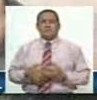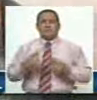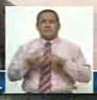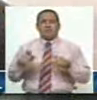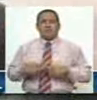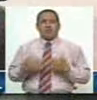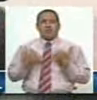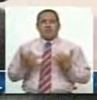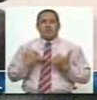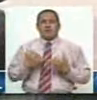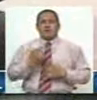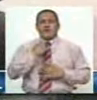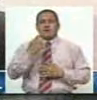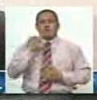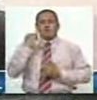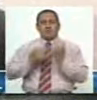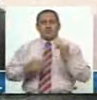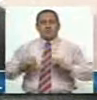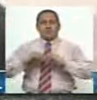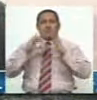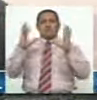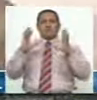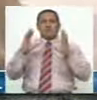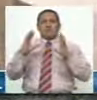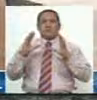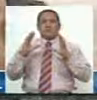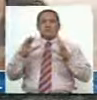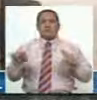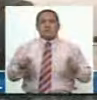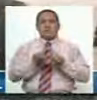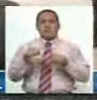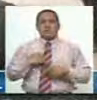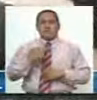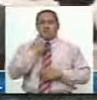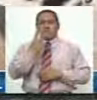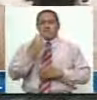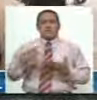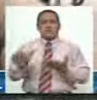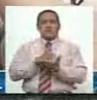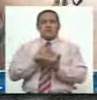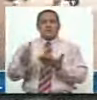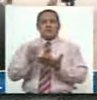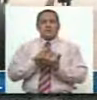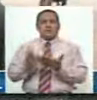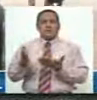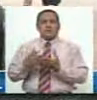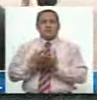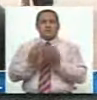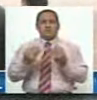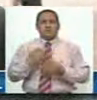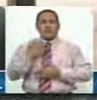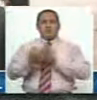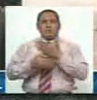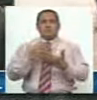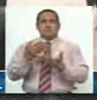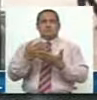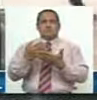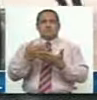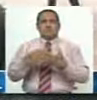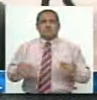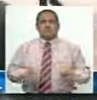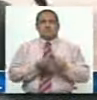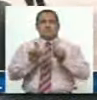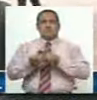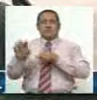hoy es el último día. Estamos viendo que no hay muchos avances. Sí, que